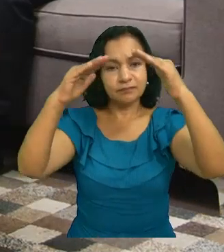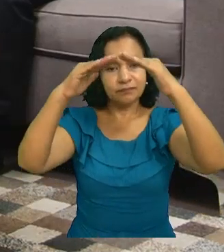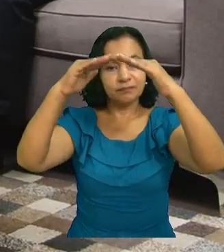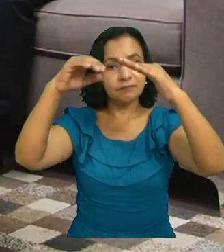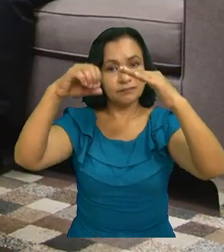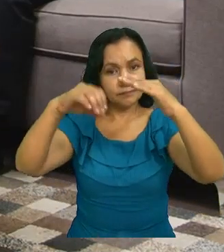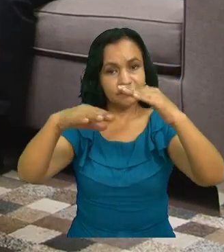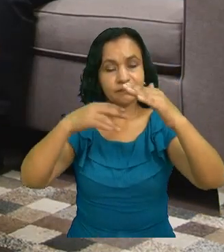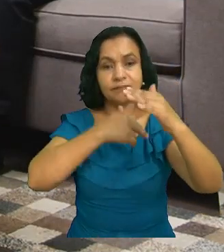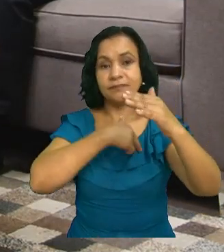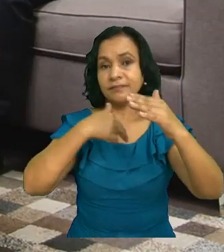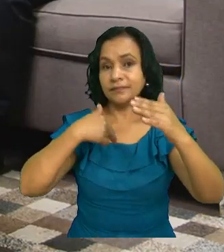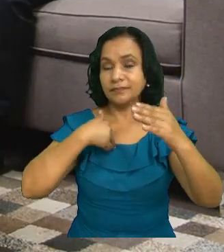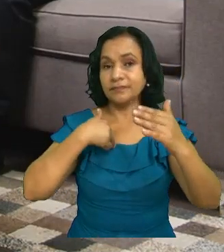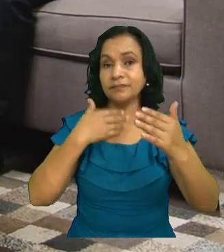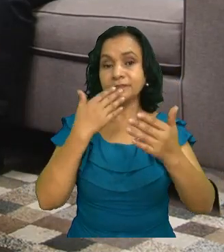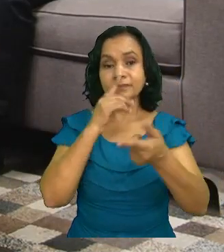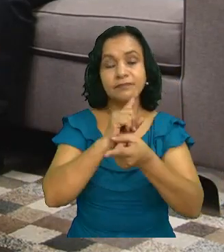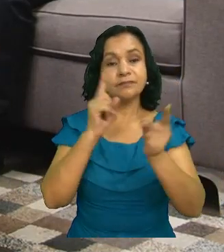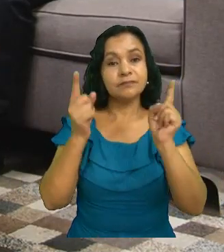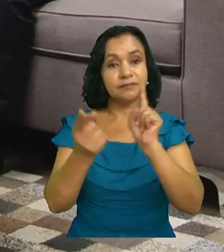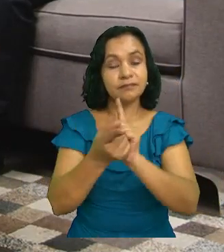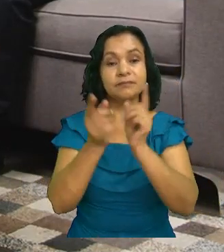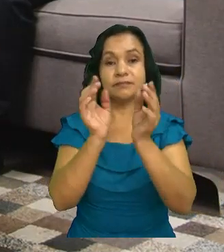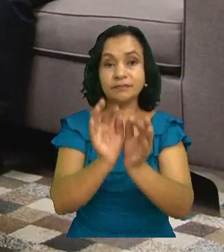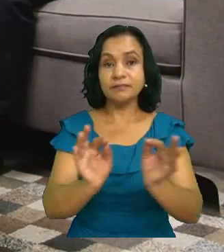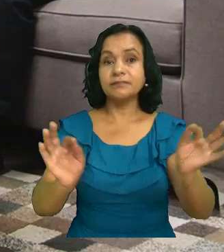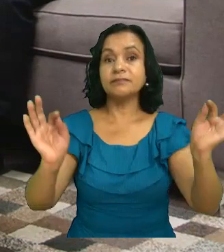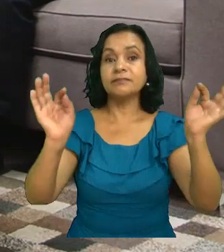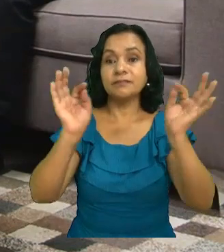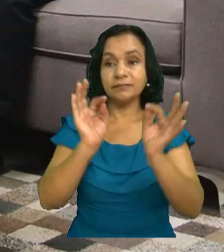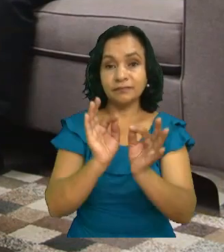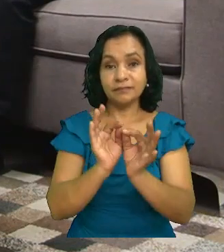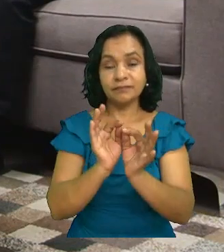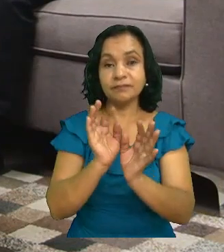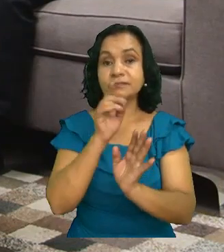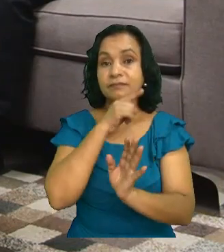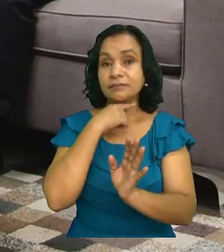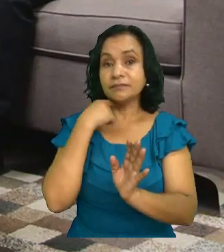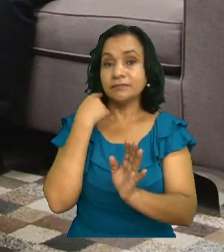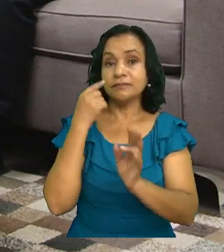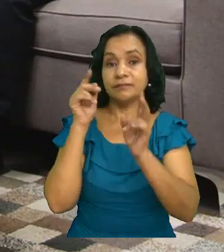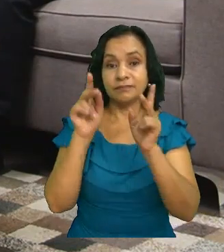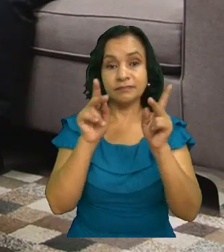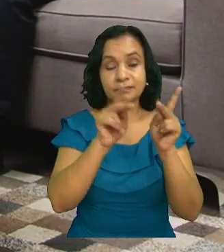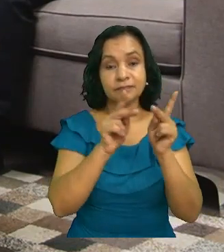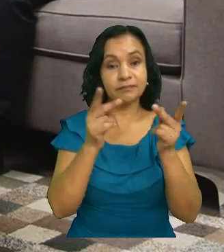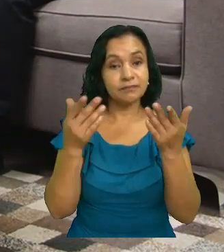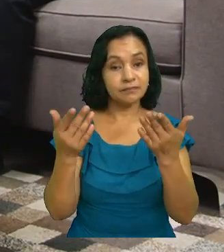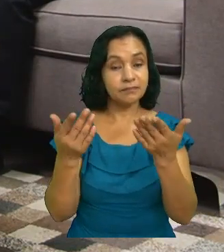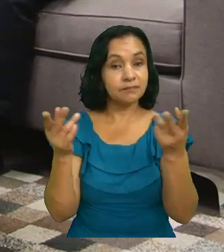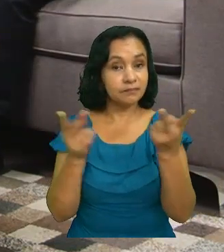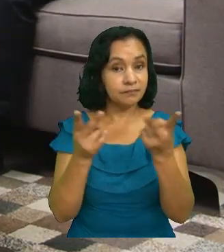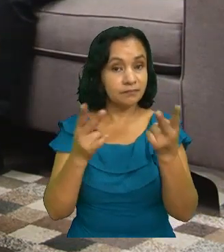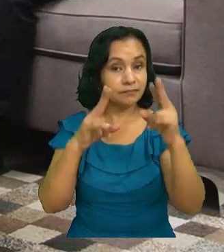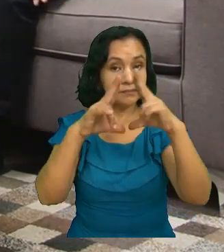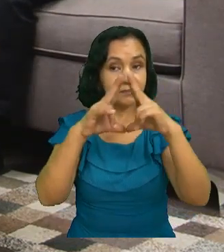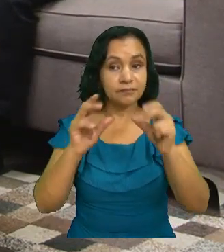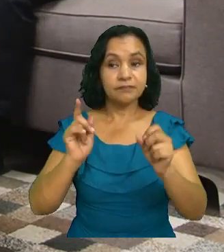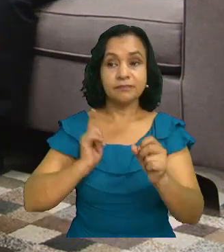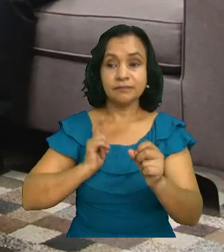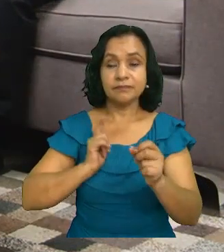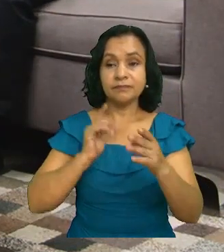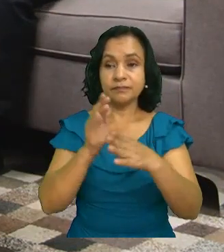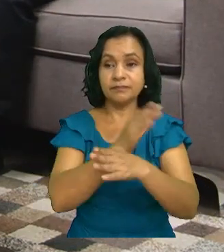lo que se está produciendo ahí es una transformación radical de la realidad nicaragüense, ¿verdad?, que tiene, como decía al